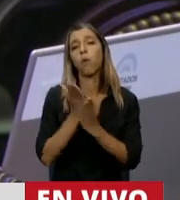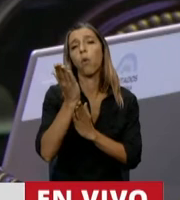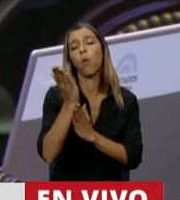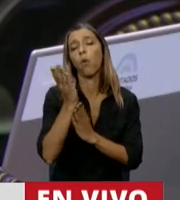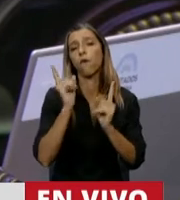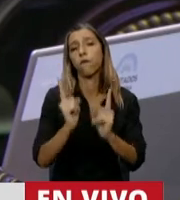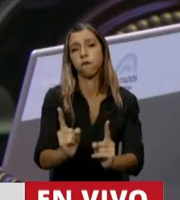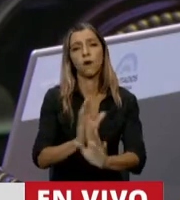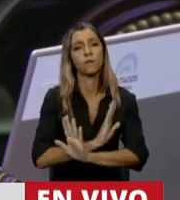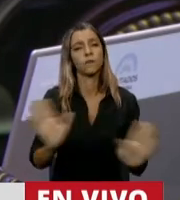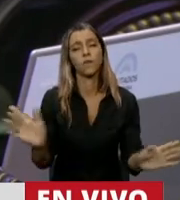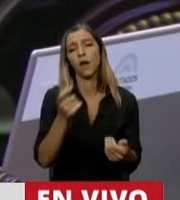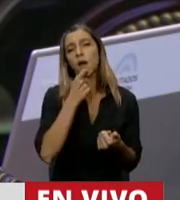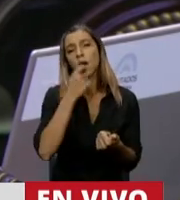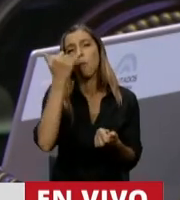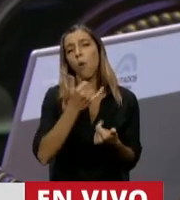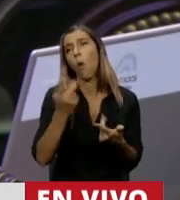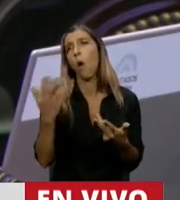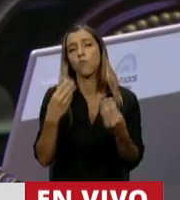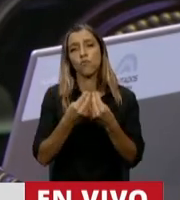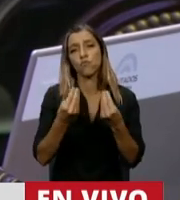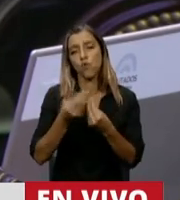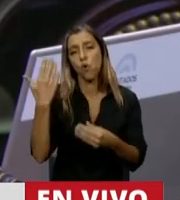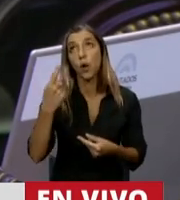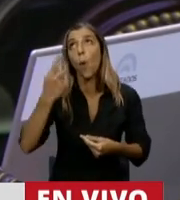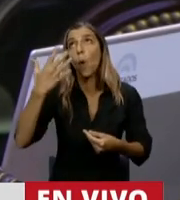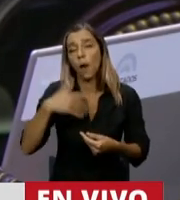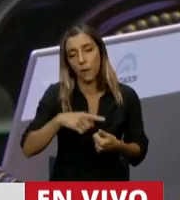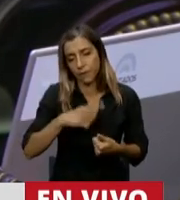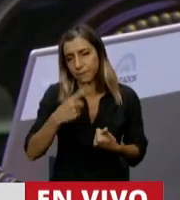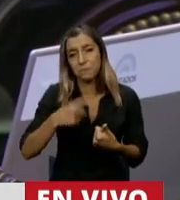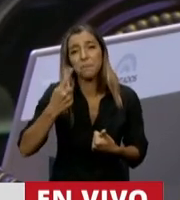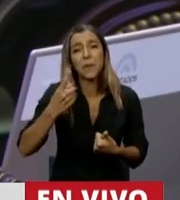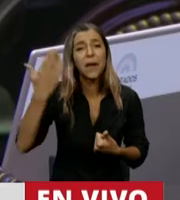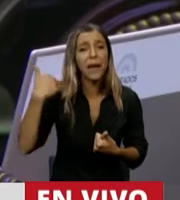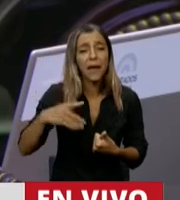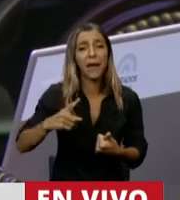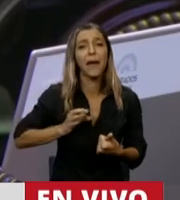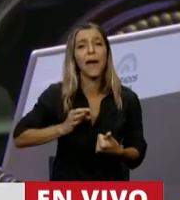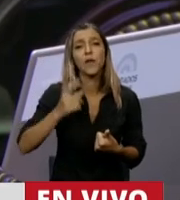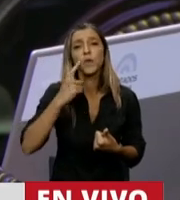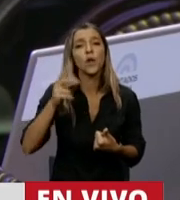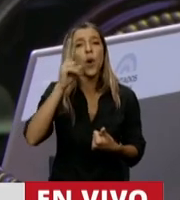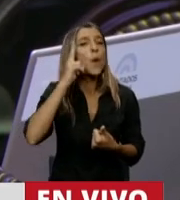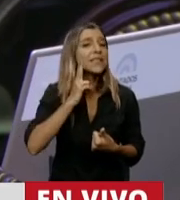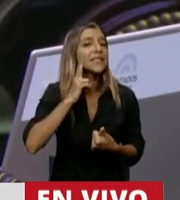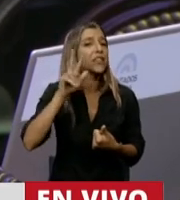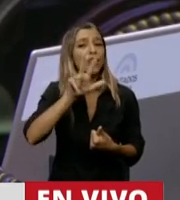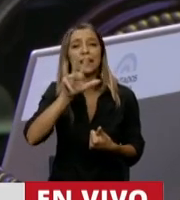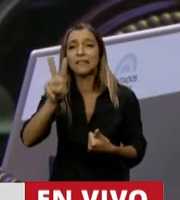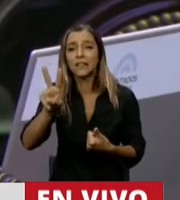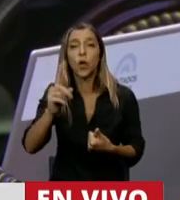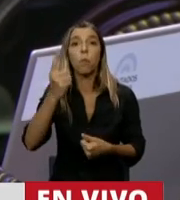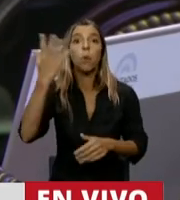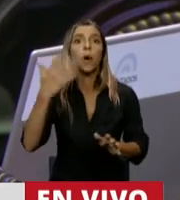ejemplos de casos por única vez. Tenemos el primer ejemplo en el año 1932, cuando por única vez se